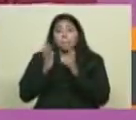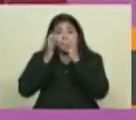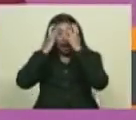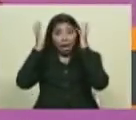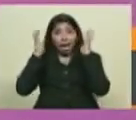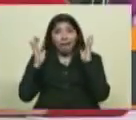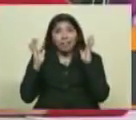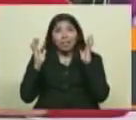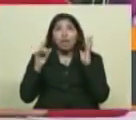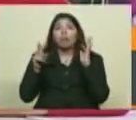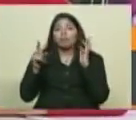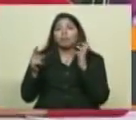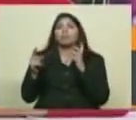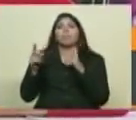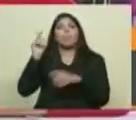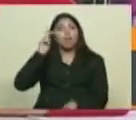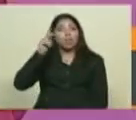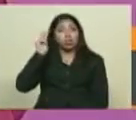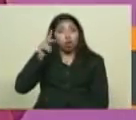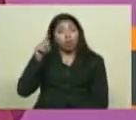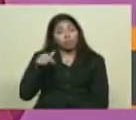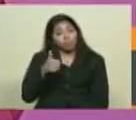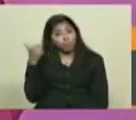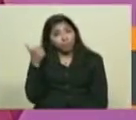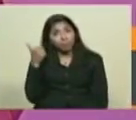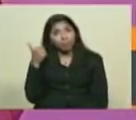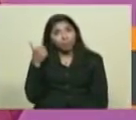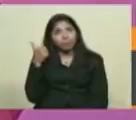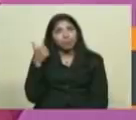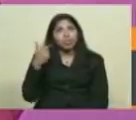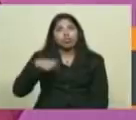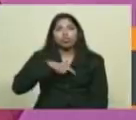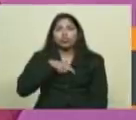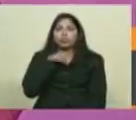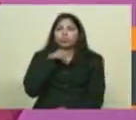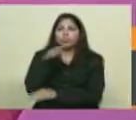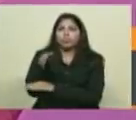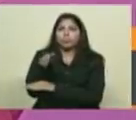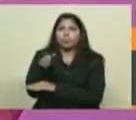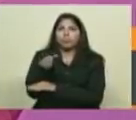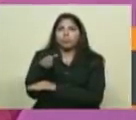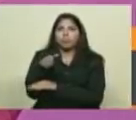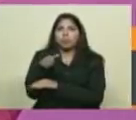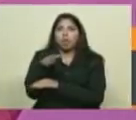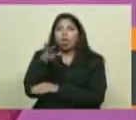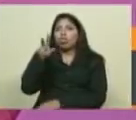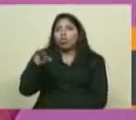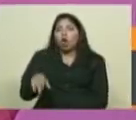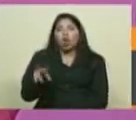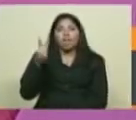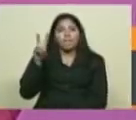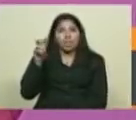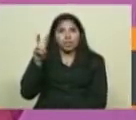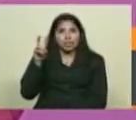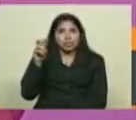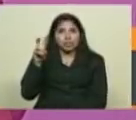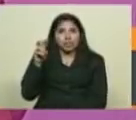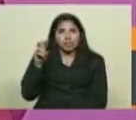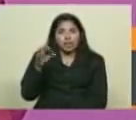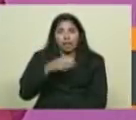de las maestras. Y nosotros íbamos allá todos los viernes, en la